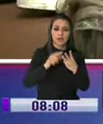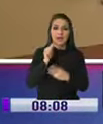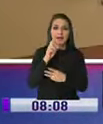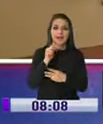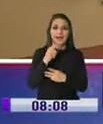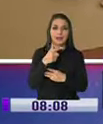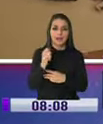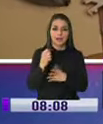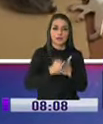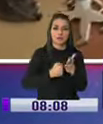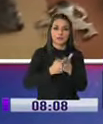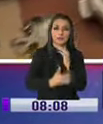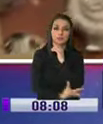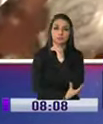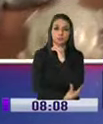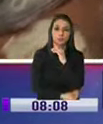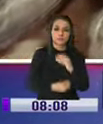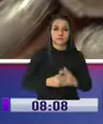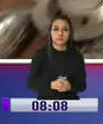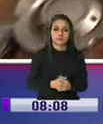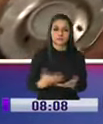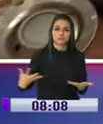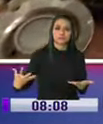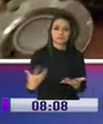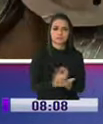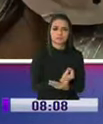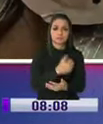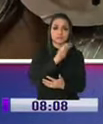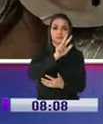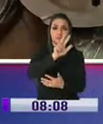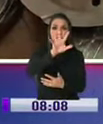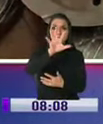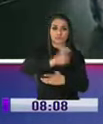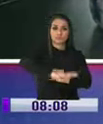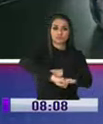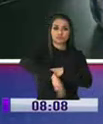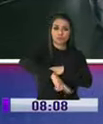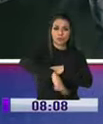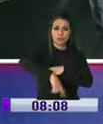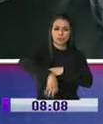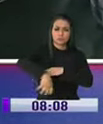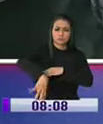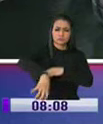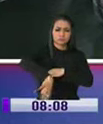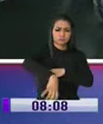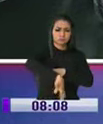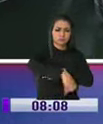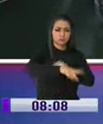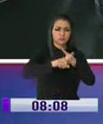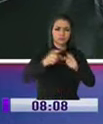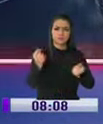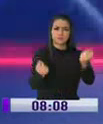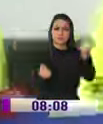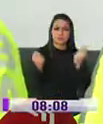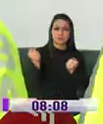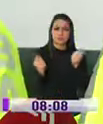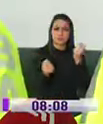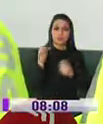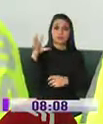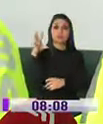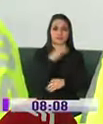se incautan más de 350 accesorios y autopartes de vehículos que dan cuenta de la